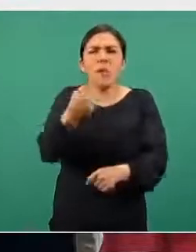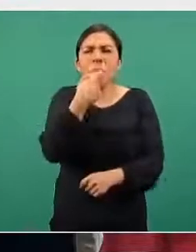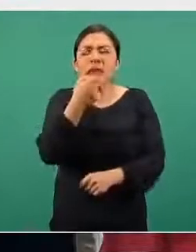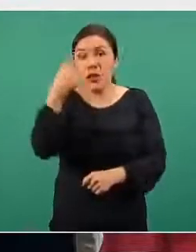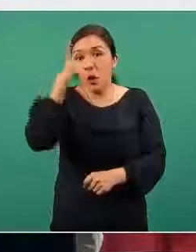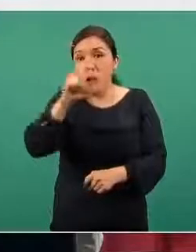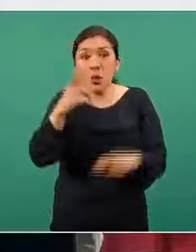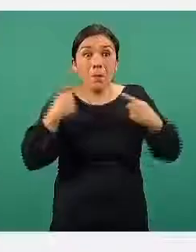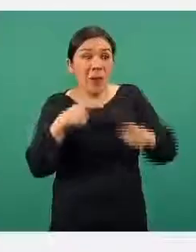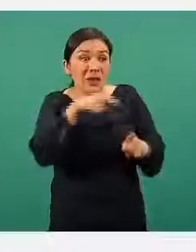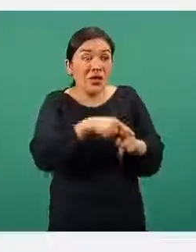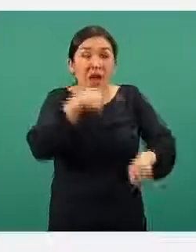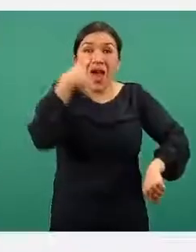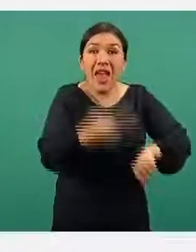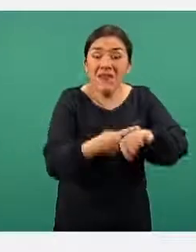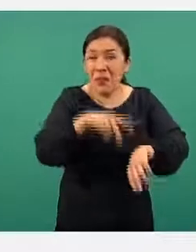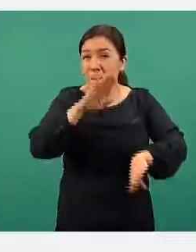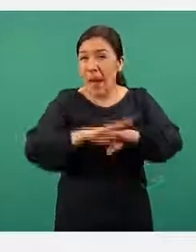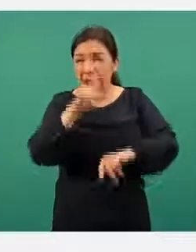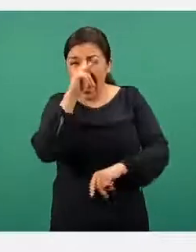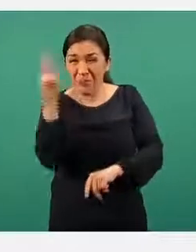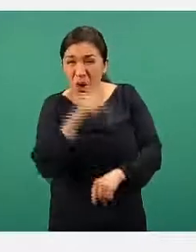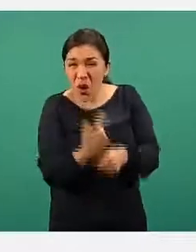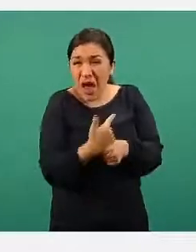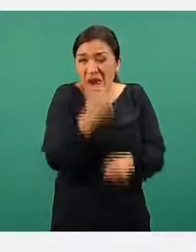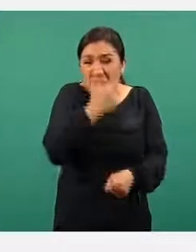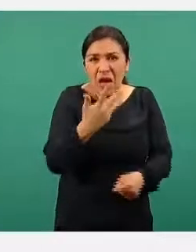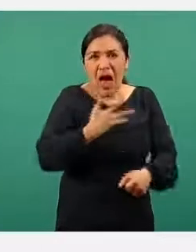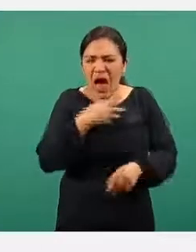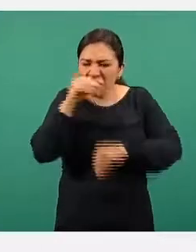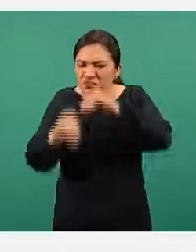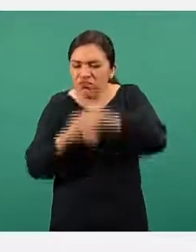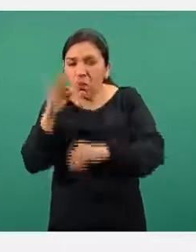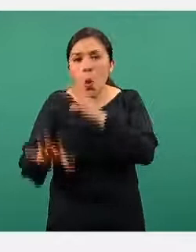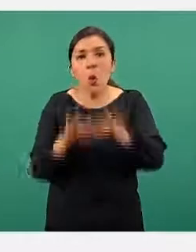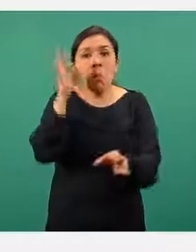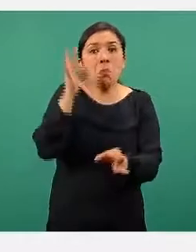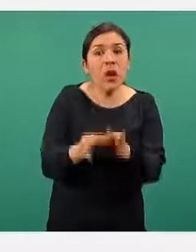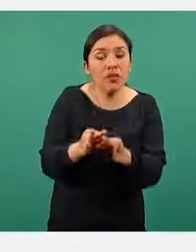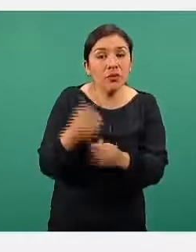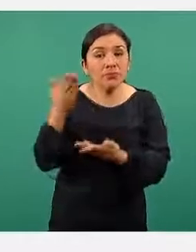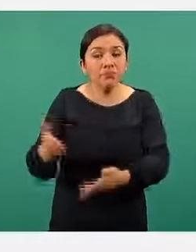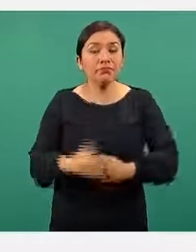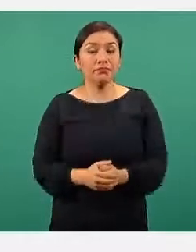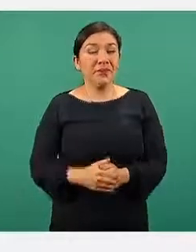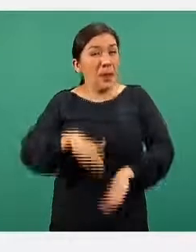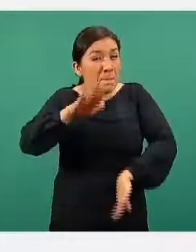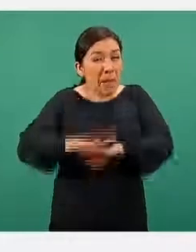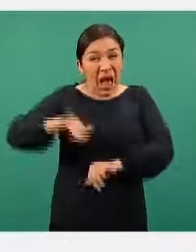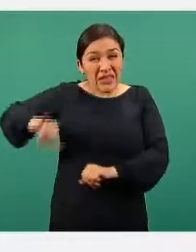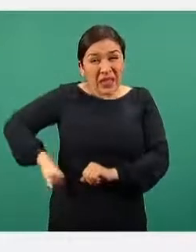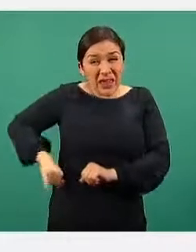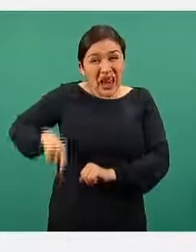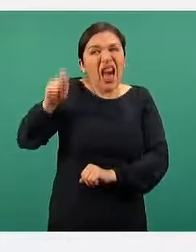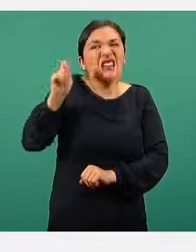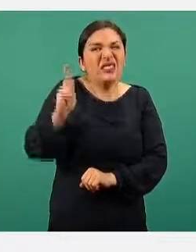cuando la vida de un paciente esté en peligro, equipados completos. Y lo más interesante,